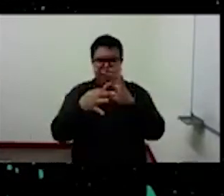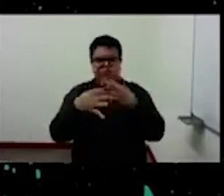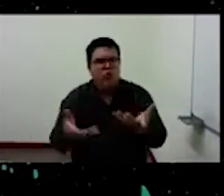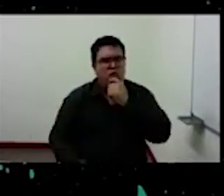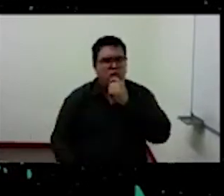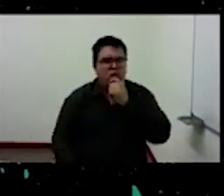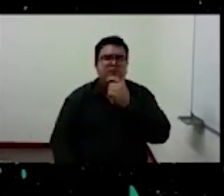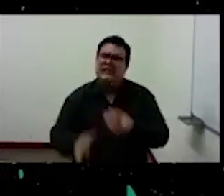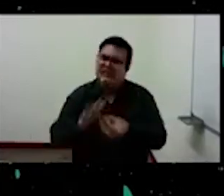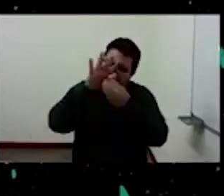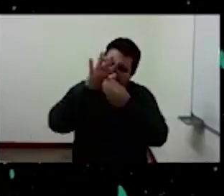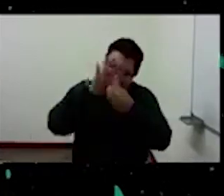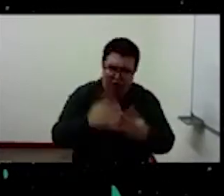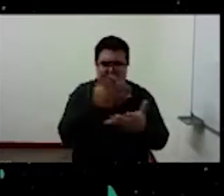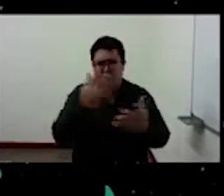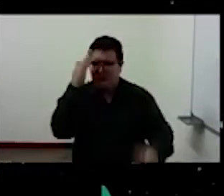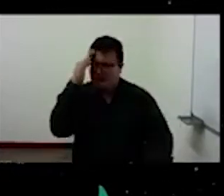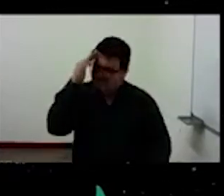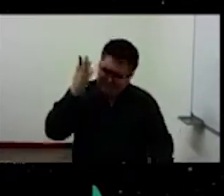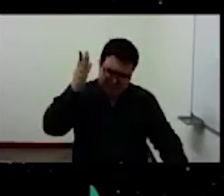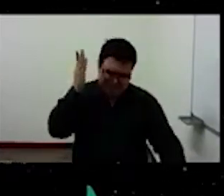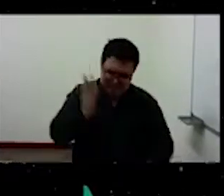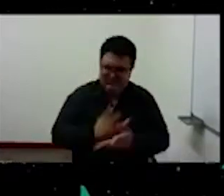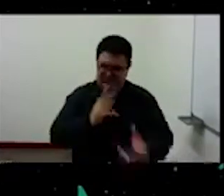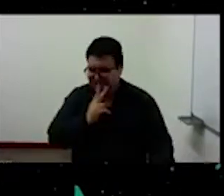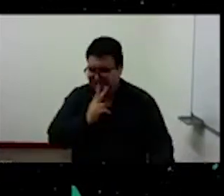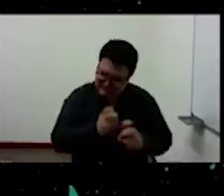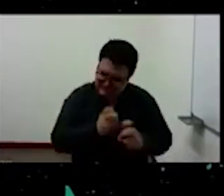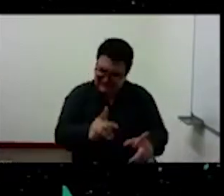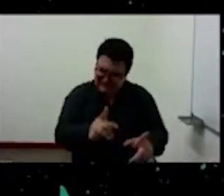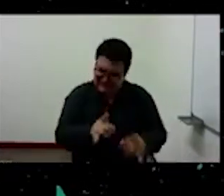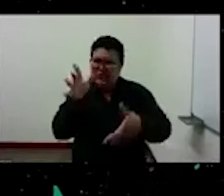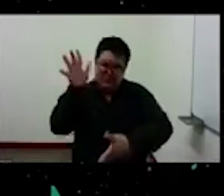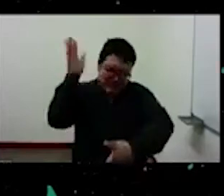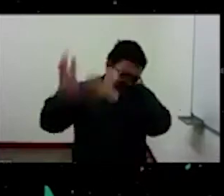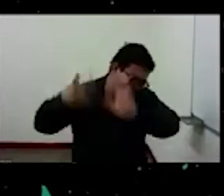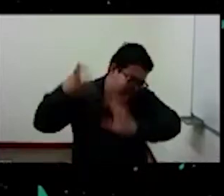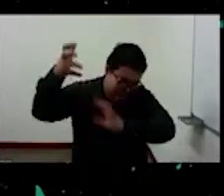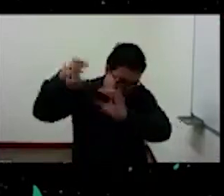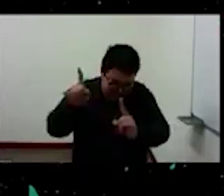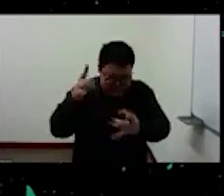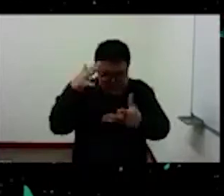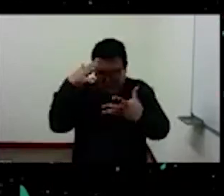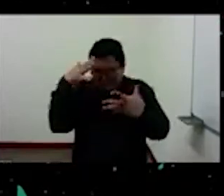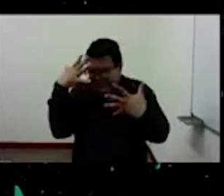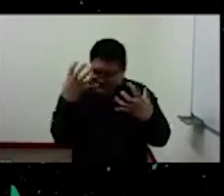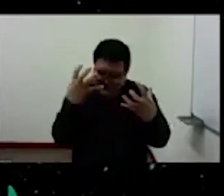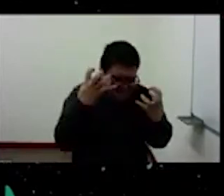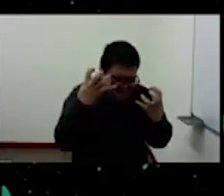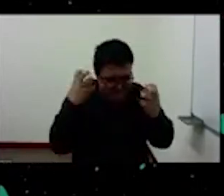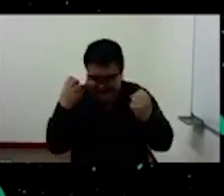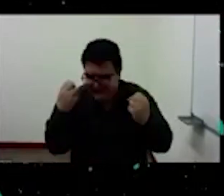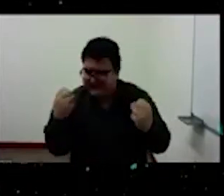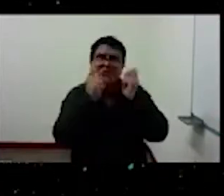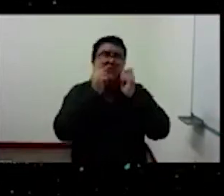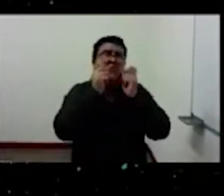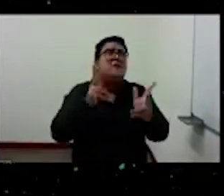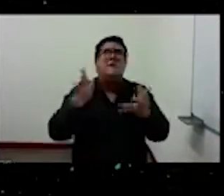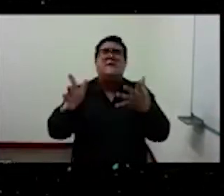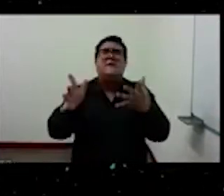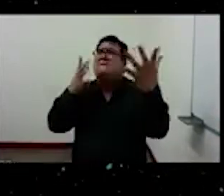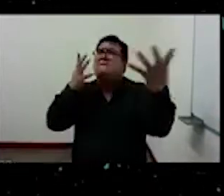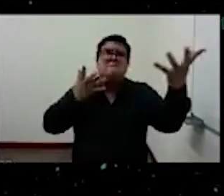irrevocable, coro de fuerzas formidables desatadas por el caos que acoge en su seno una humanidad conmovida por